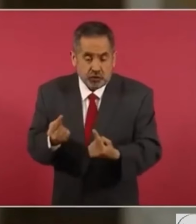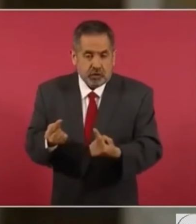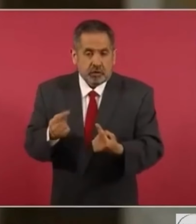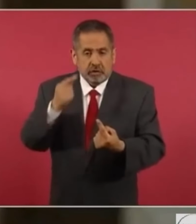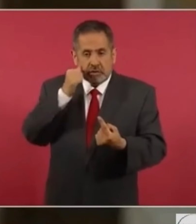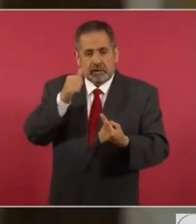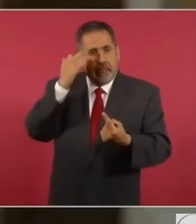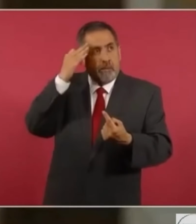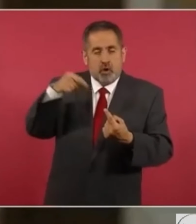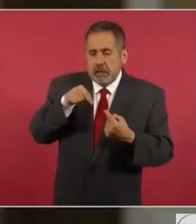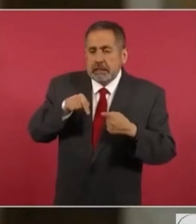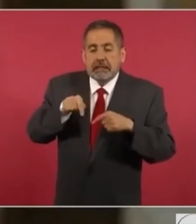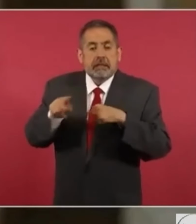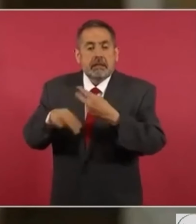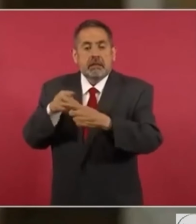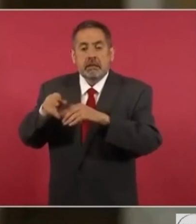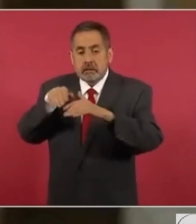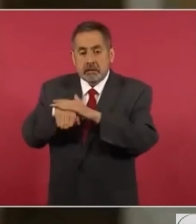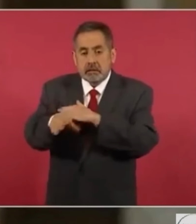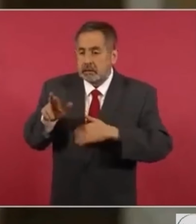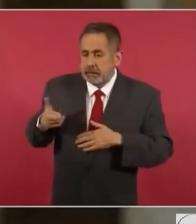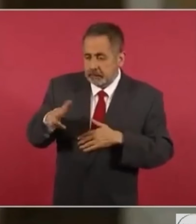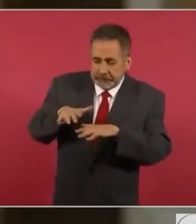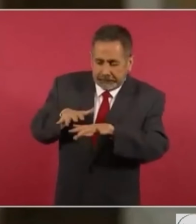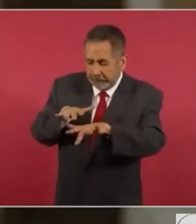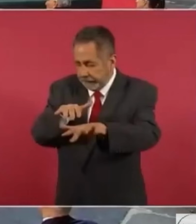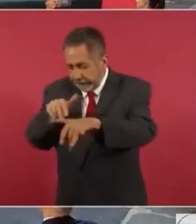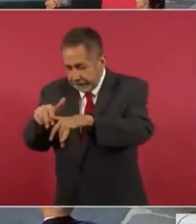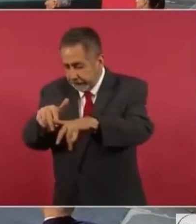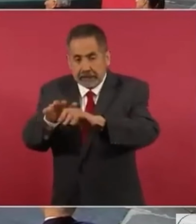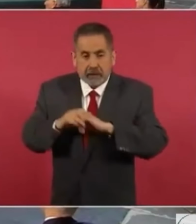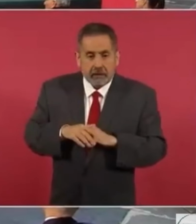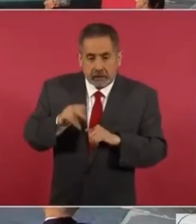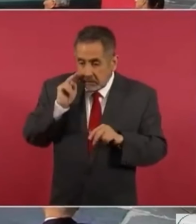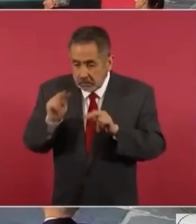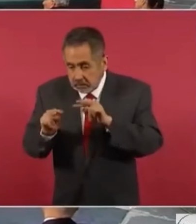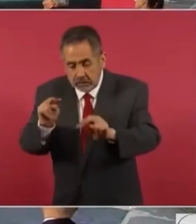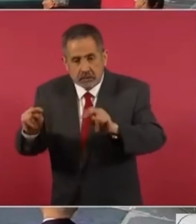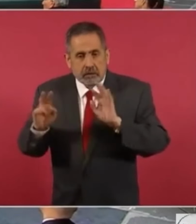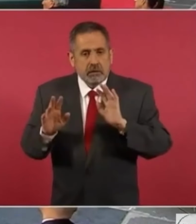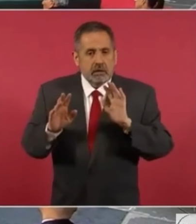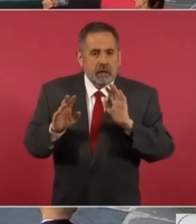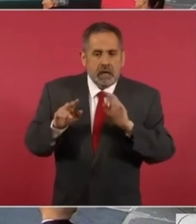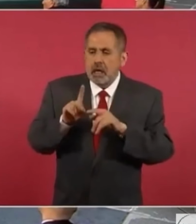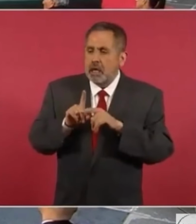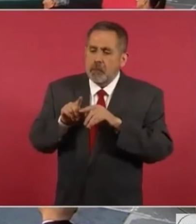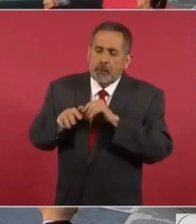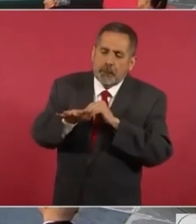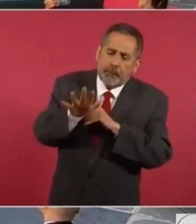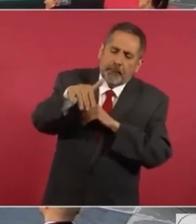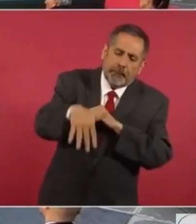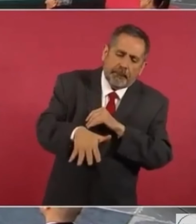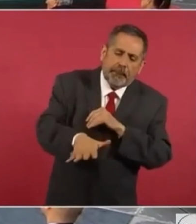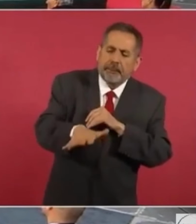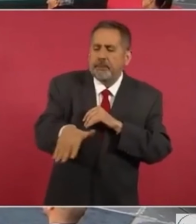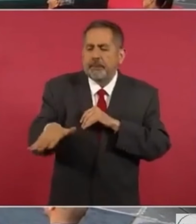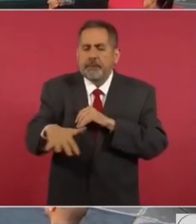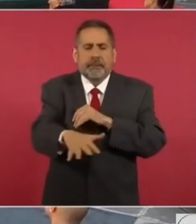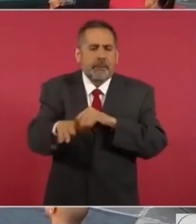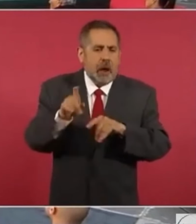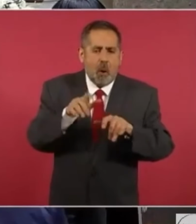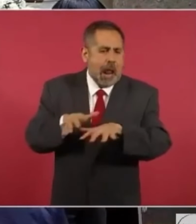determinadas temporadas, entran a los arroyos, que desde luego donde uno mira hay un arroyo, una cascada, una caída de